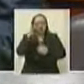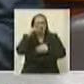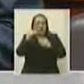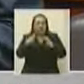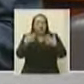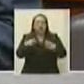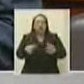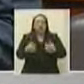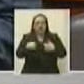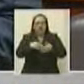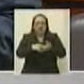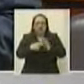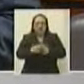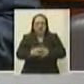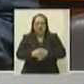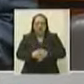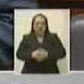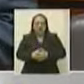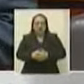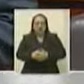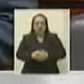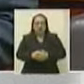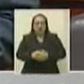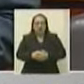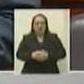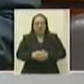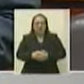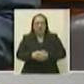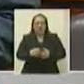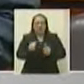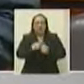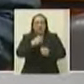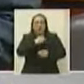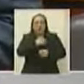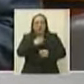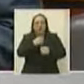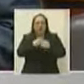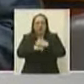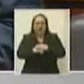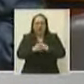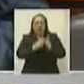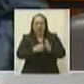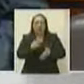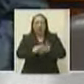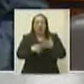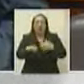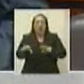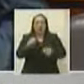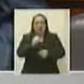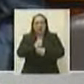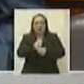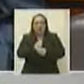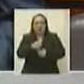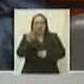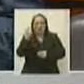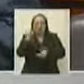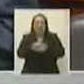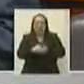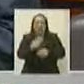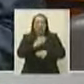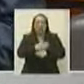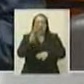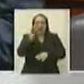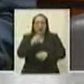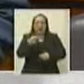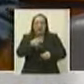que ya tiene el Ministerio del Interior, plan que se viene ejecutando, porque nunca antes también